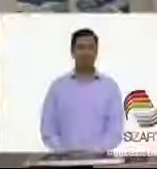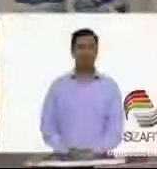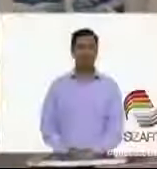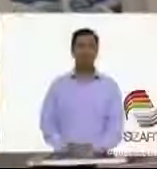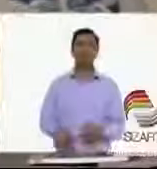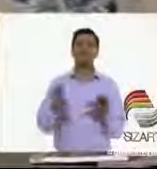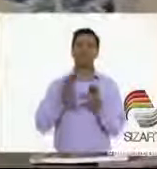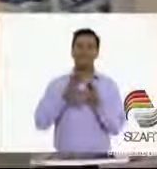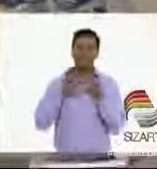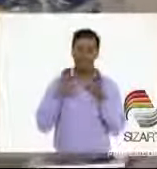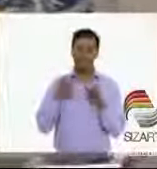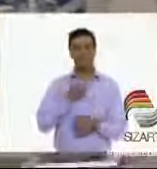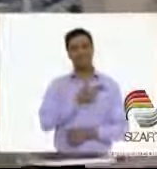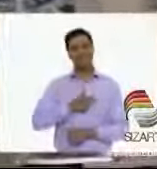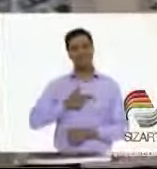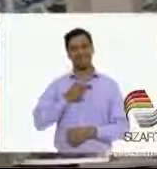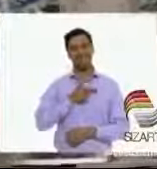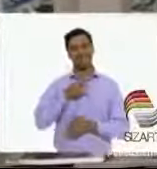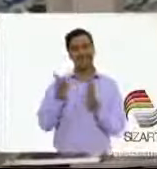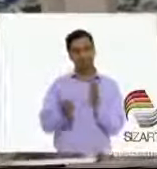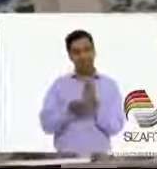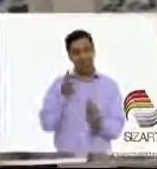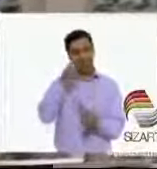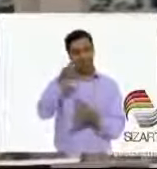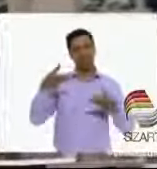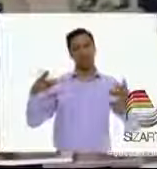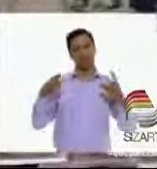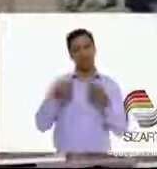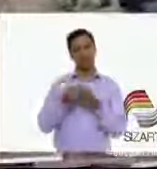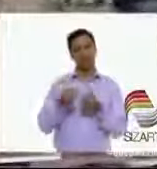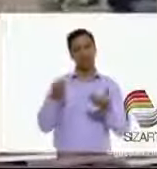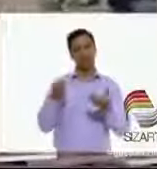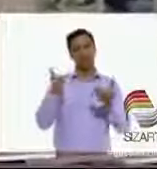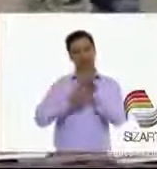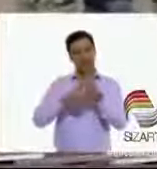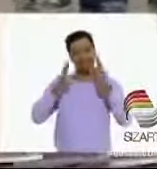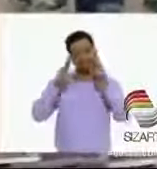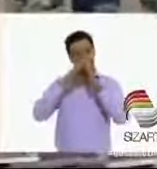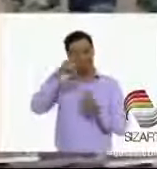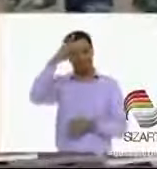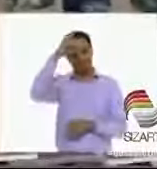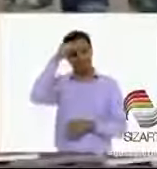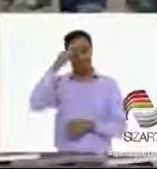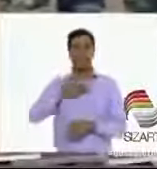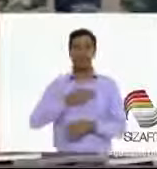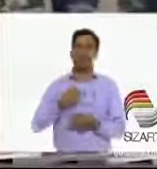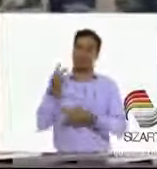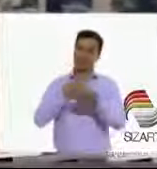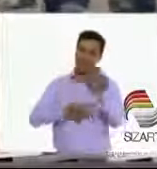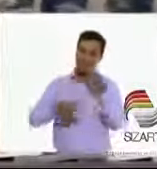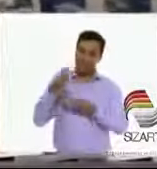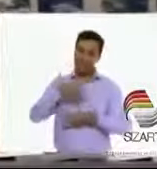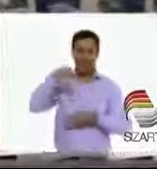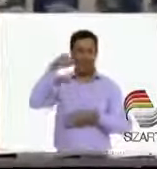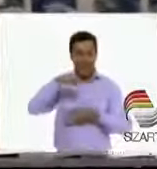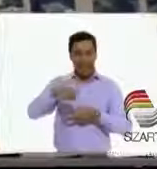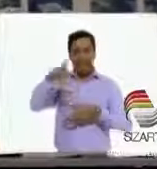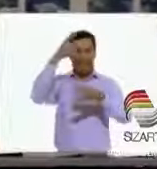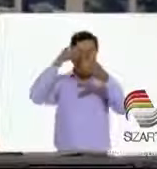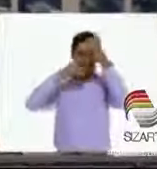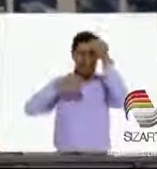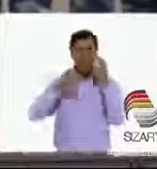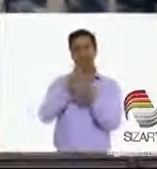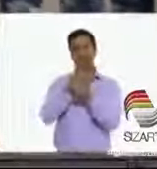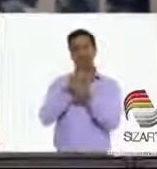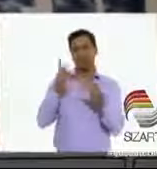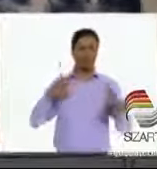¿Cómo están? Es un placer tenerlos aquí nuevamente en Aprende en Casa y les damos la bienvenida a este que es su espacio de aprendizaje y